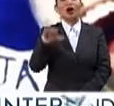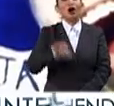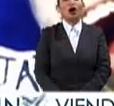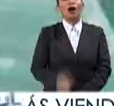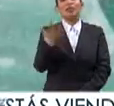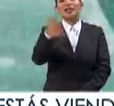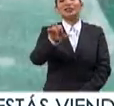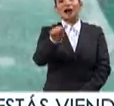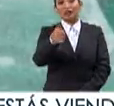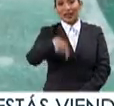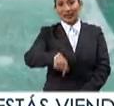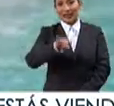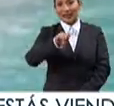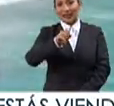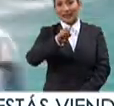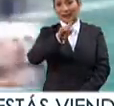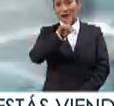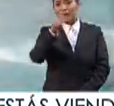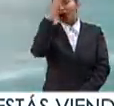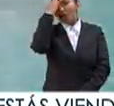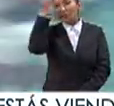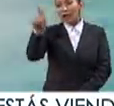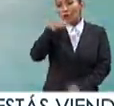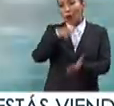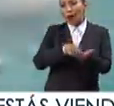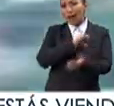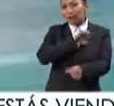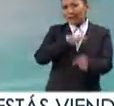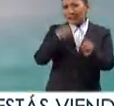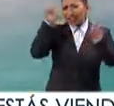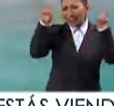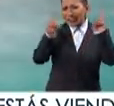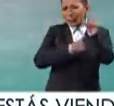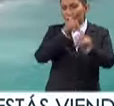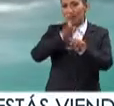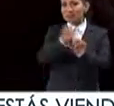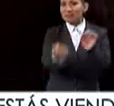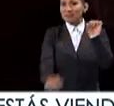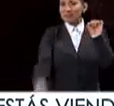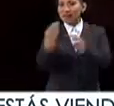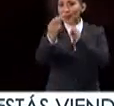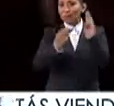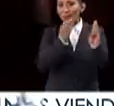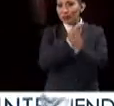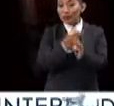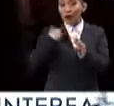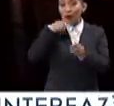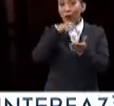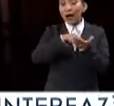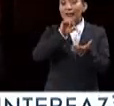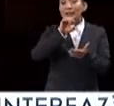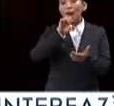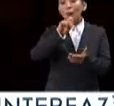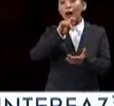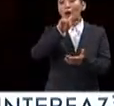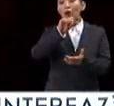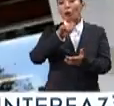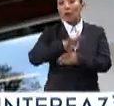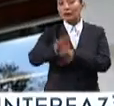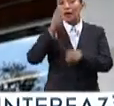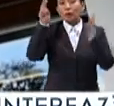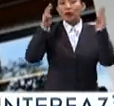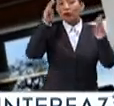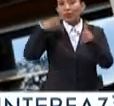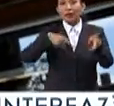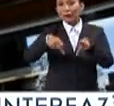hoy 10 de agosto en interfaz conoce un recinto dedicado al deporte más popular del mundo ubicado en sao paulo brasil el